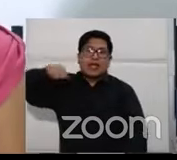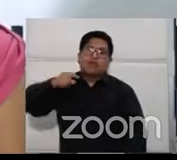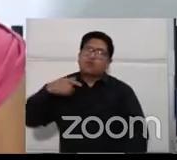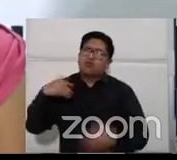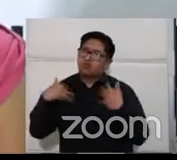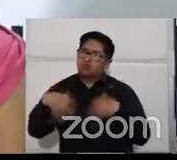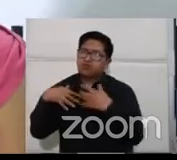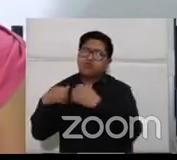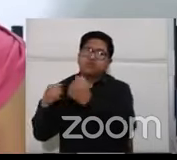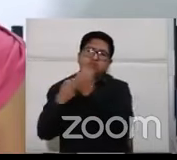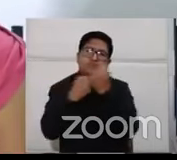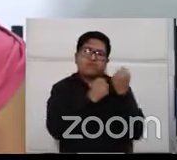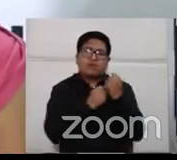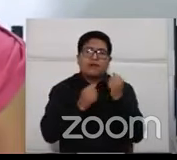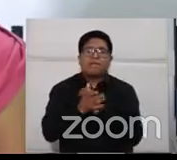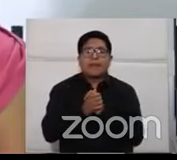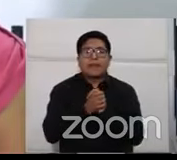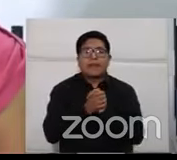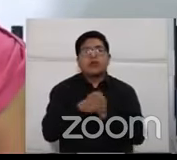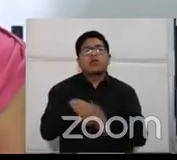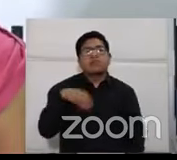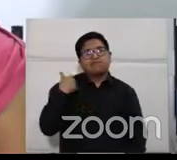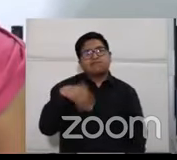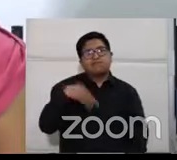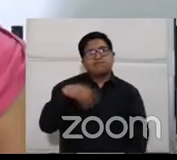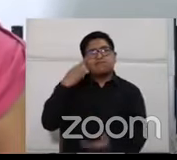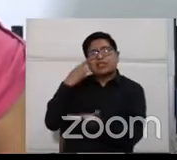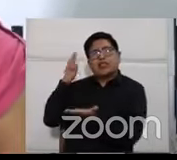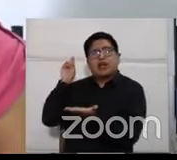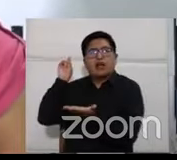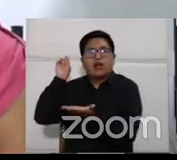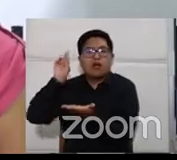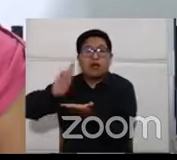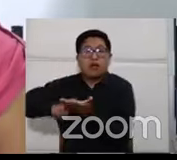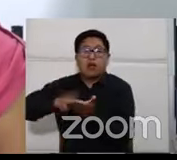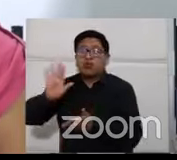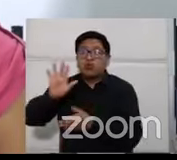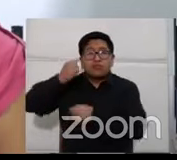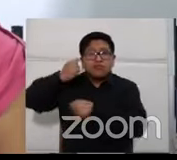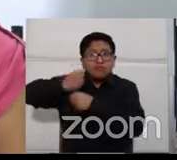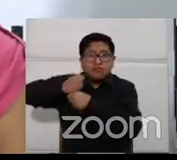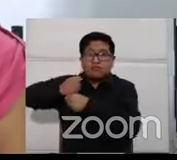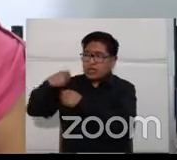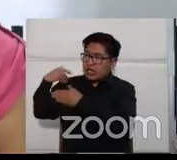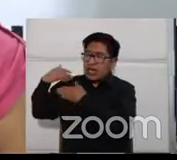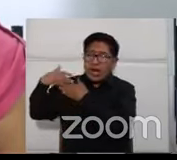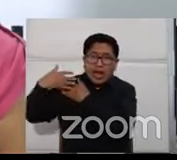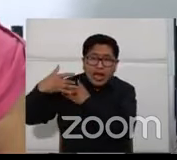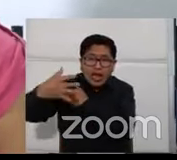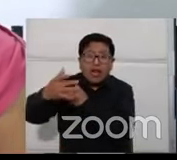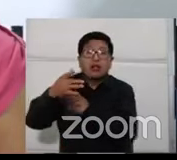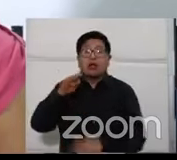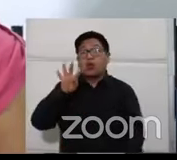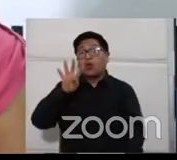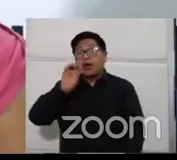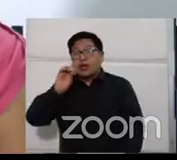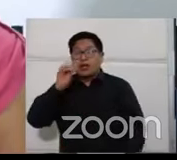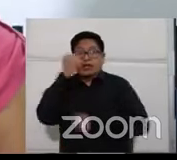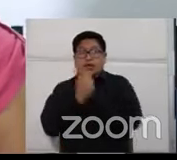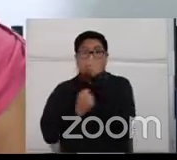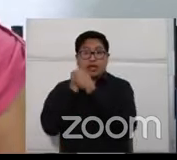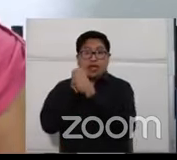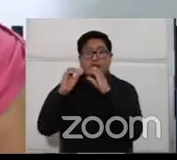en este punto quiero reconocer particularmente en la lucha o en esta lucha ya de 40 años de la unexpo